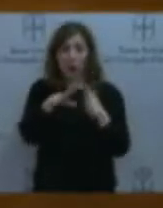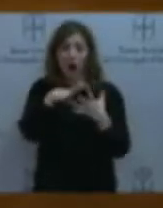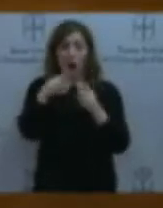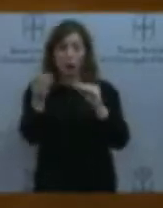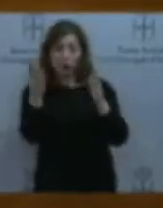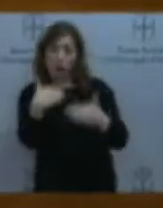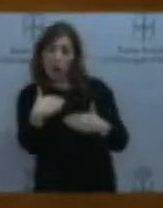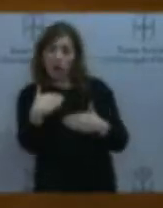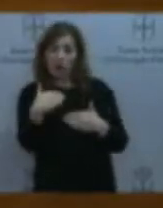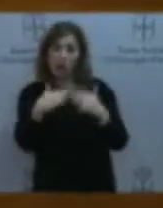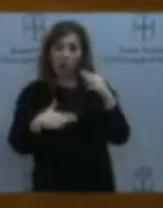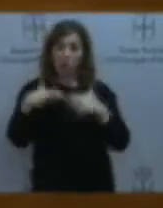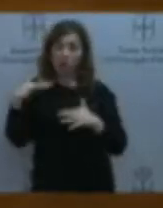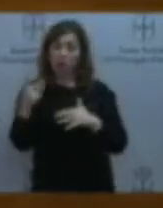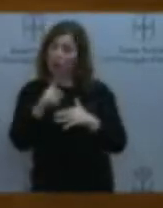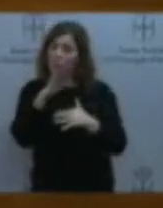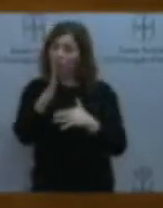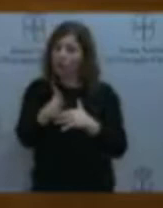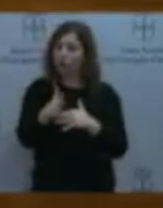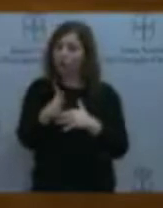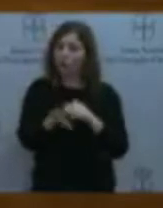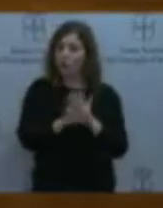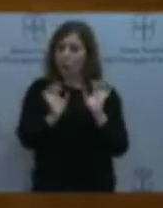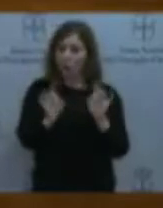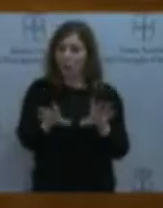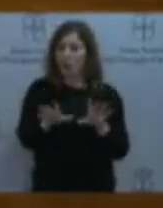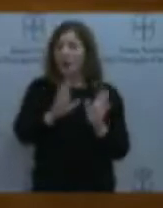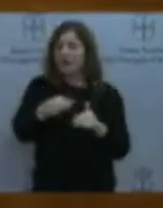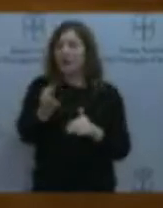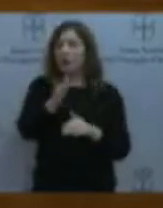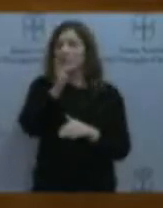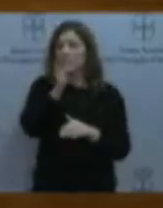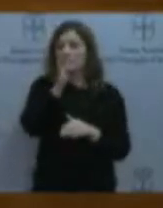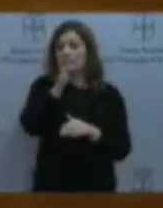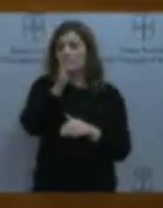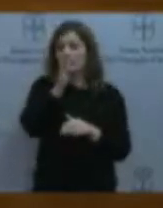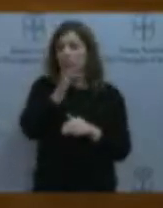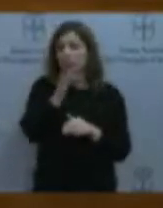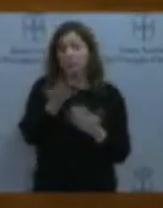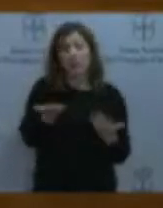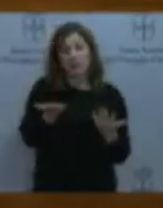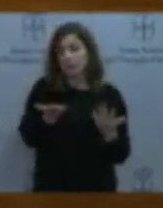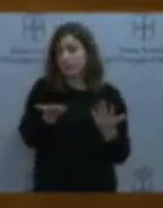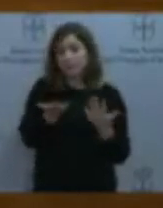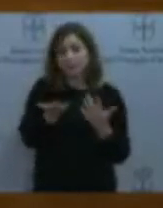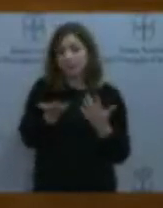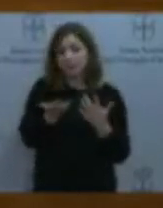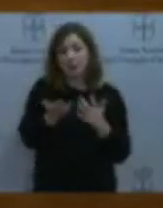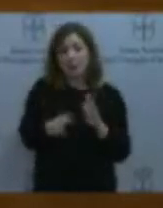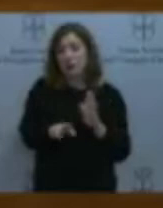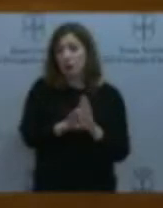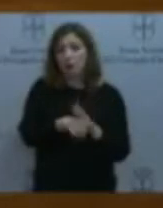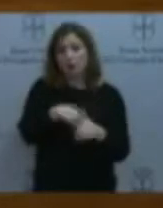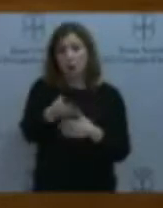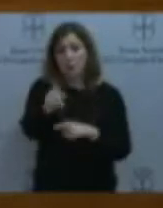siguieron aumentando las distancias. Pero ¿sabe cuál es el problema? Pasaron las promesas, pero los escombros quedaron. Solamente el Ayuntamiento de Langreo tiene